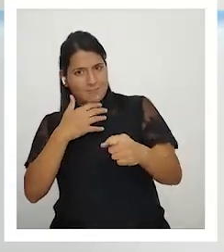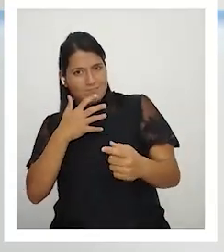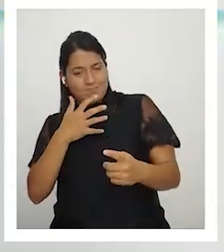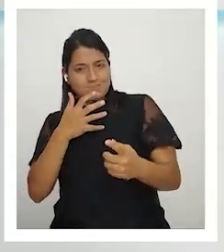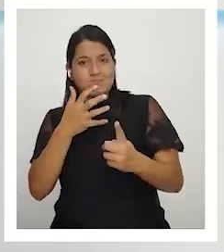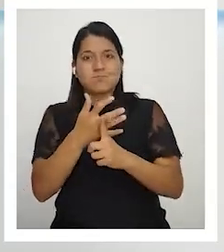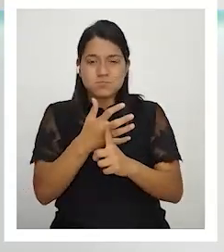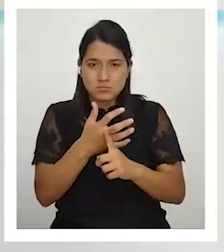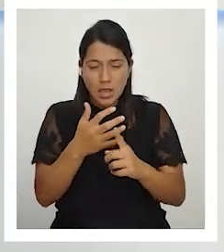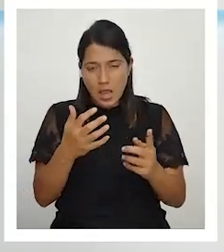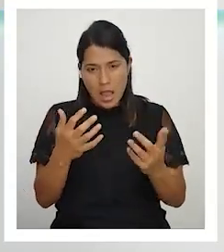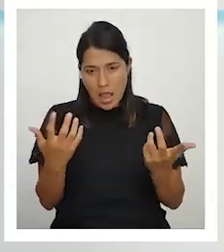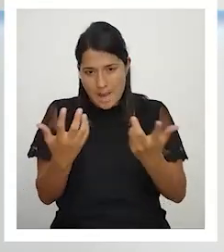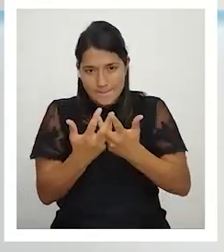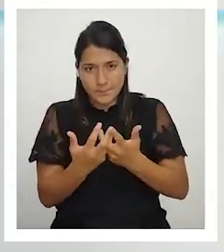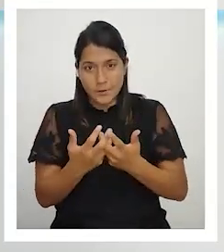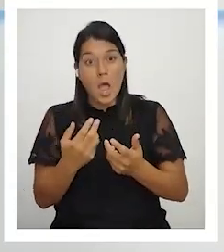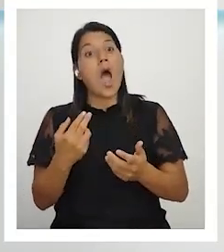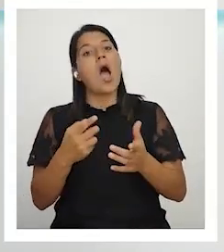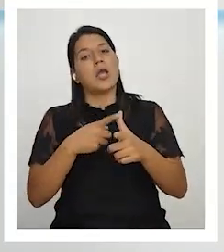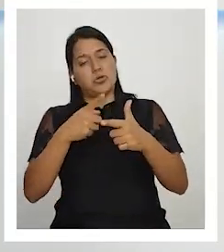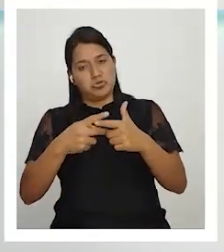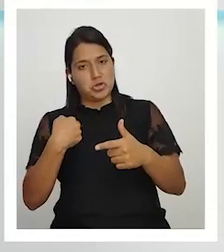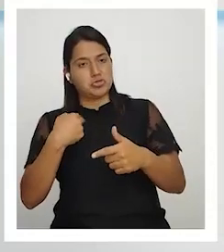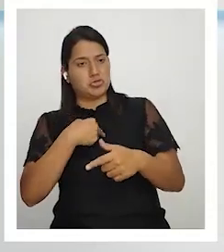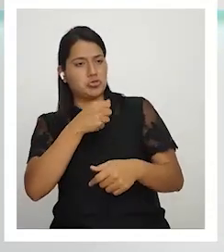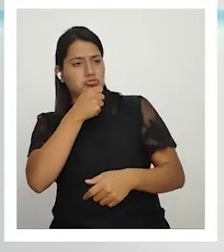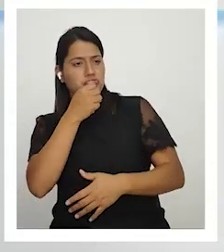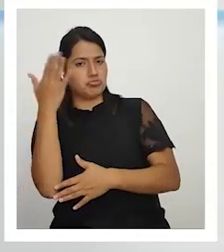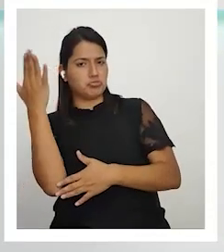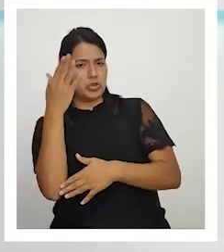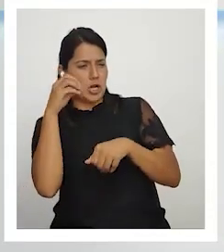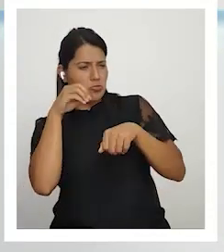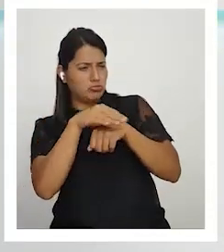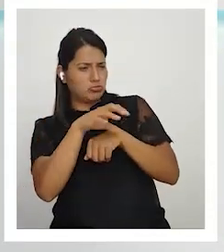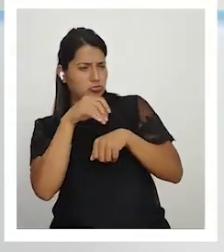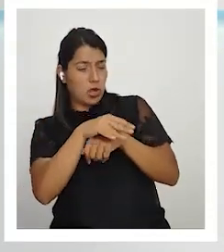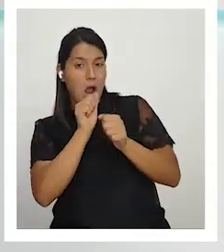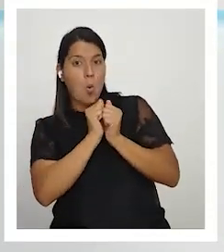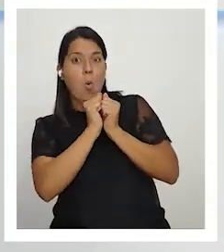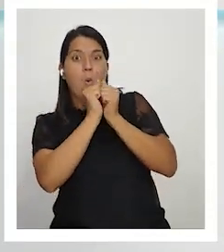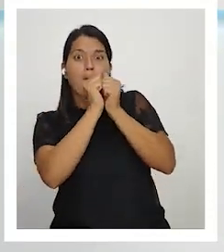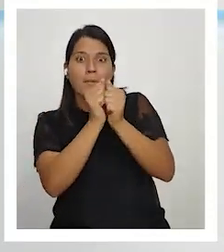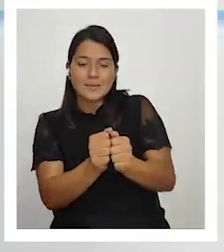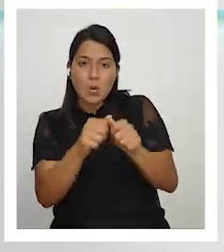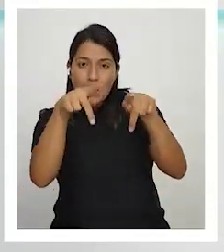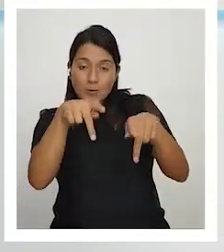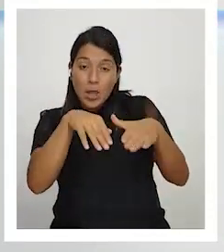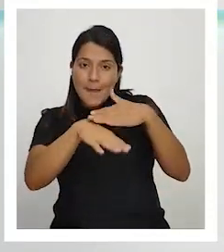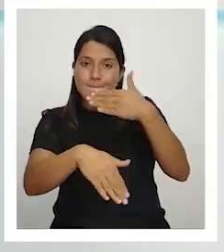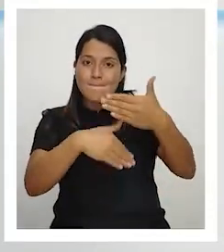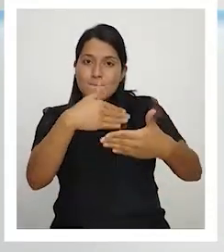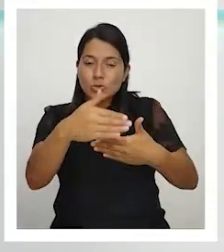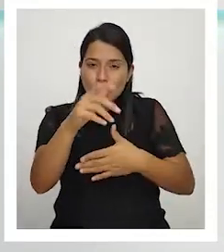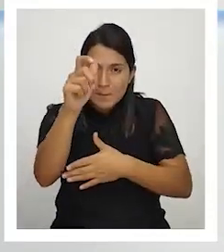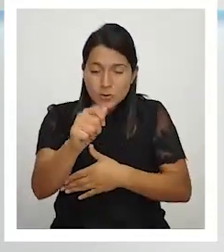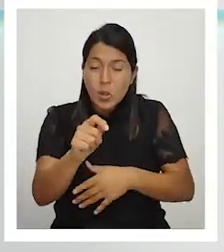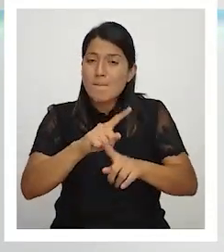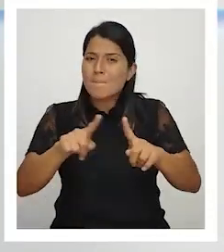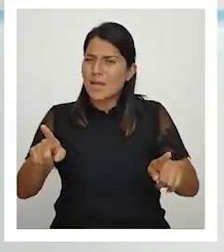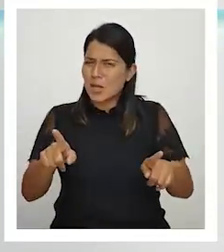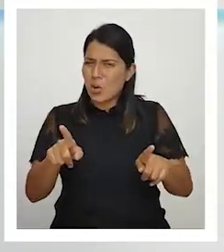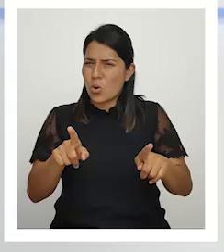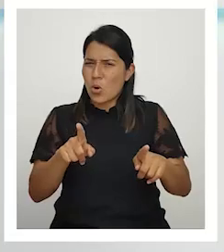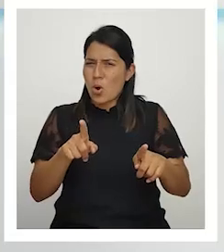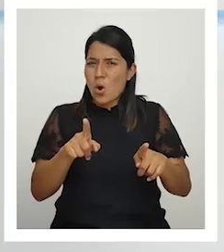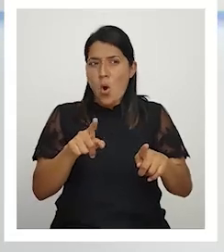en Jupema damos charlas, damos asesorías, damos acompañamiento a la gente. Pero no solo eso, de muchas cosas